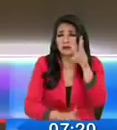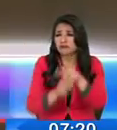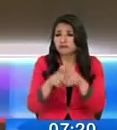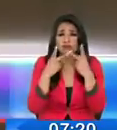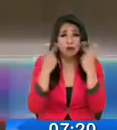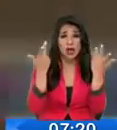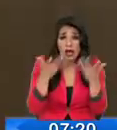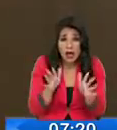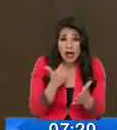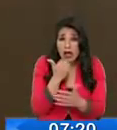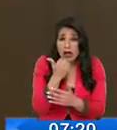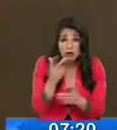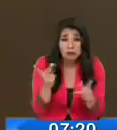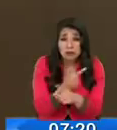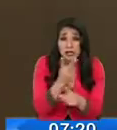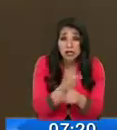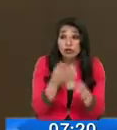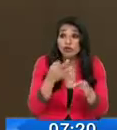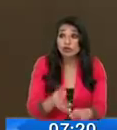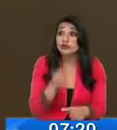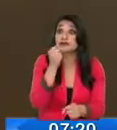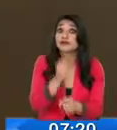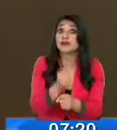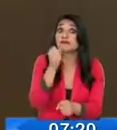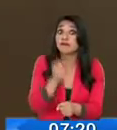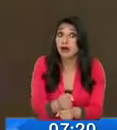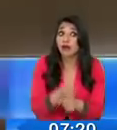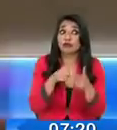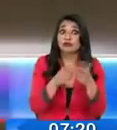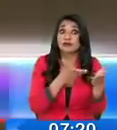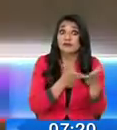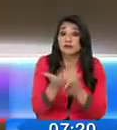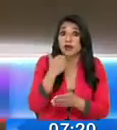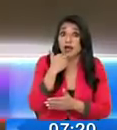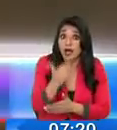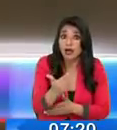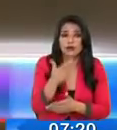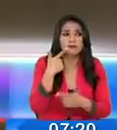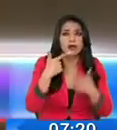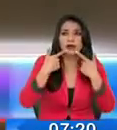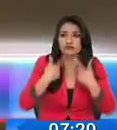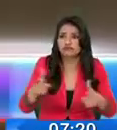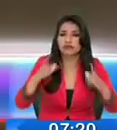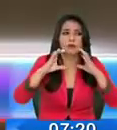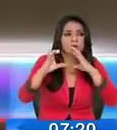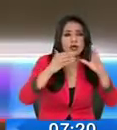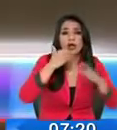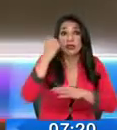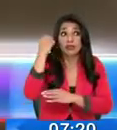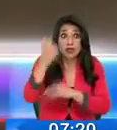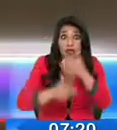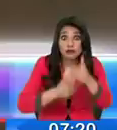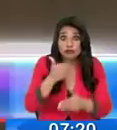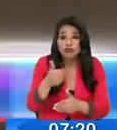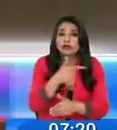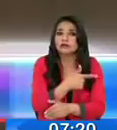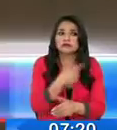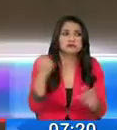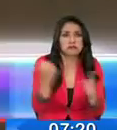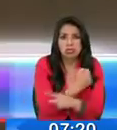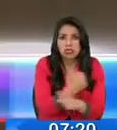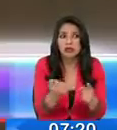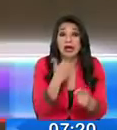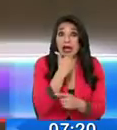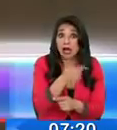o similar, se encuentre brindando los servicios para garantizar los derechos de otros. En el caso de los periodistas,